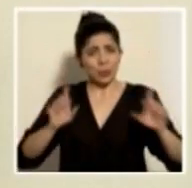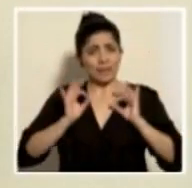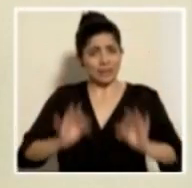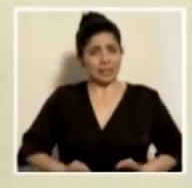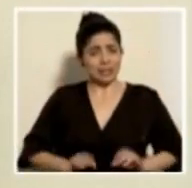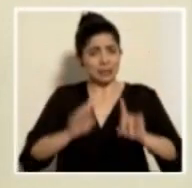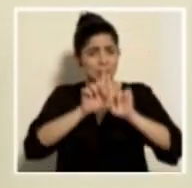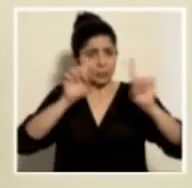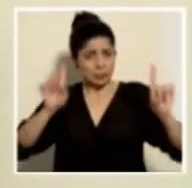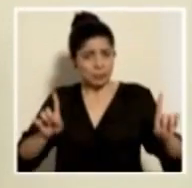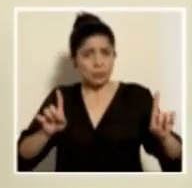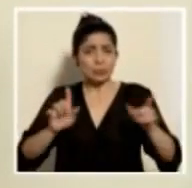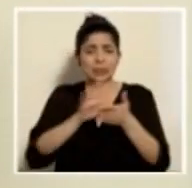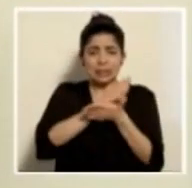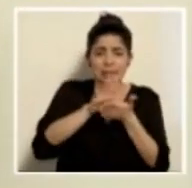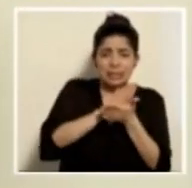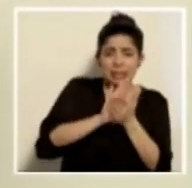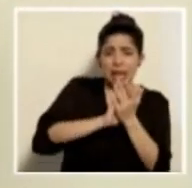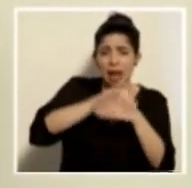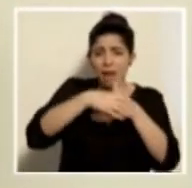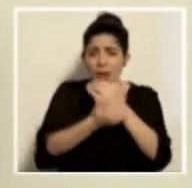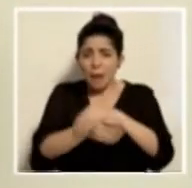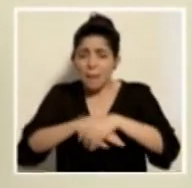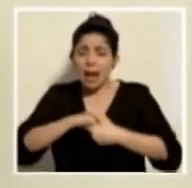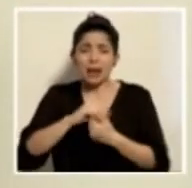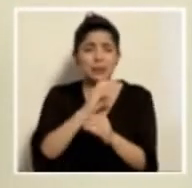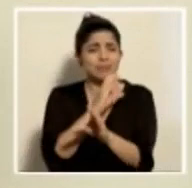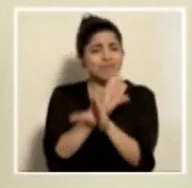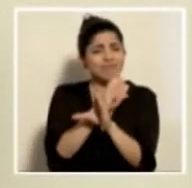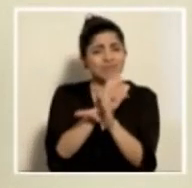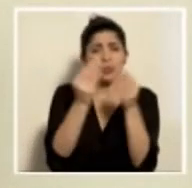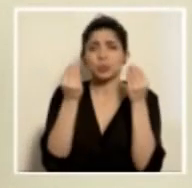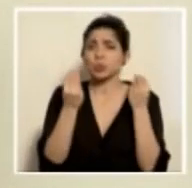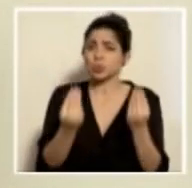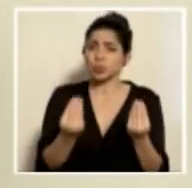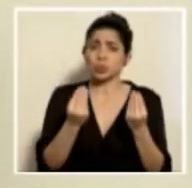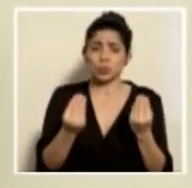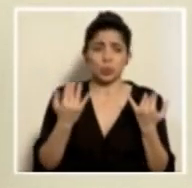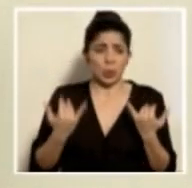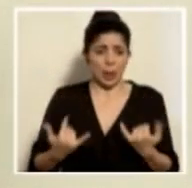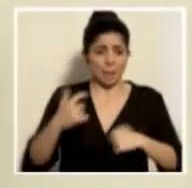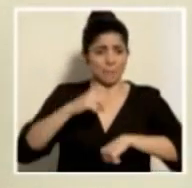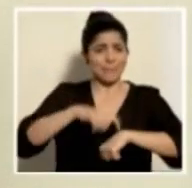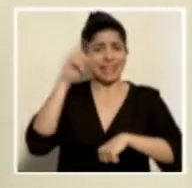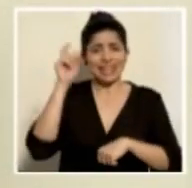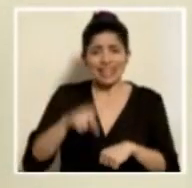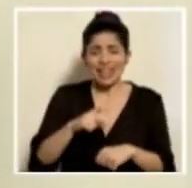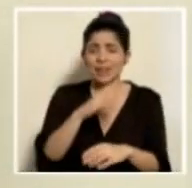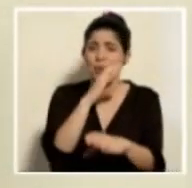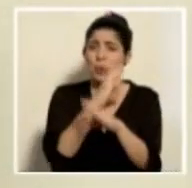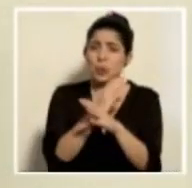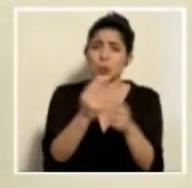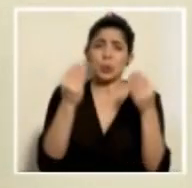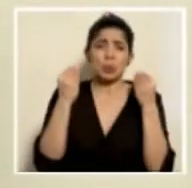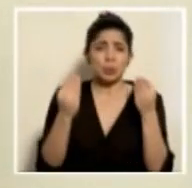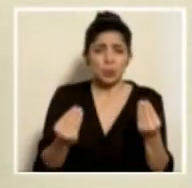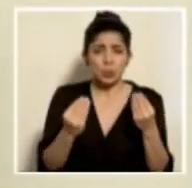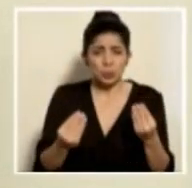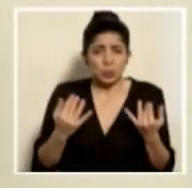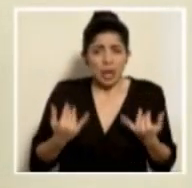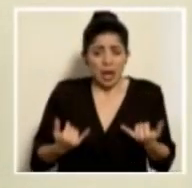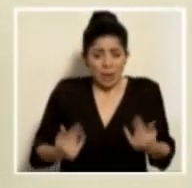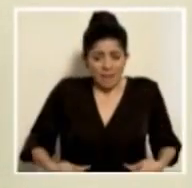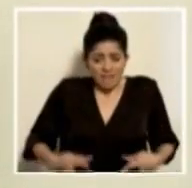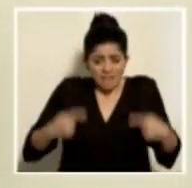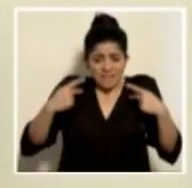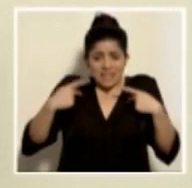las medidas de higiene, lavado de manos, a cuidarnos mucho. Es un momento para cuidarnos mucho. Estamos viviendo